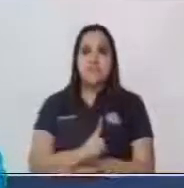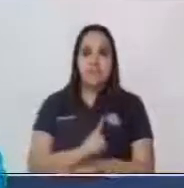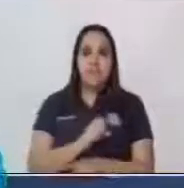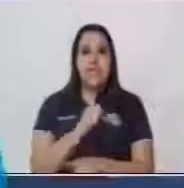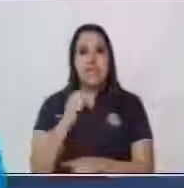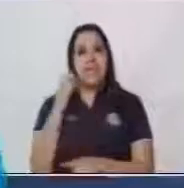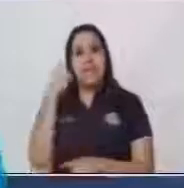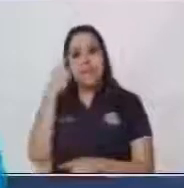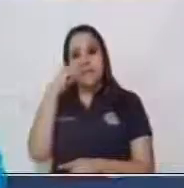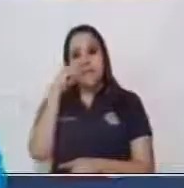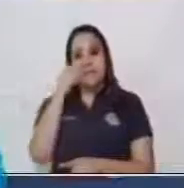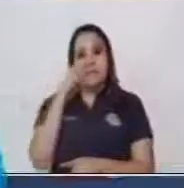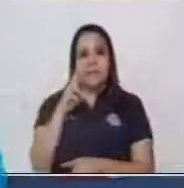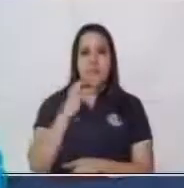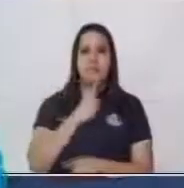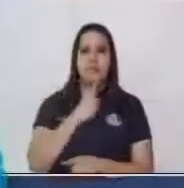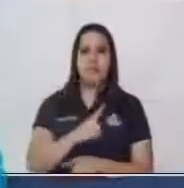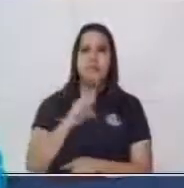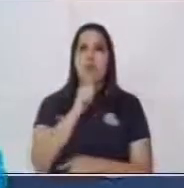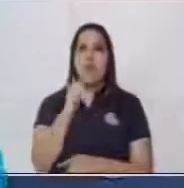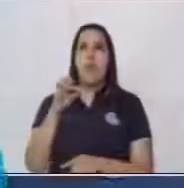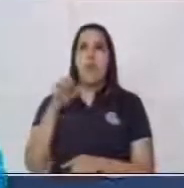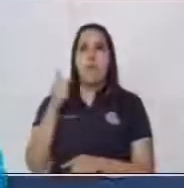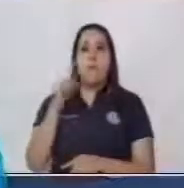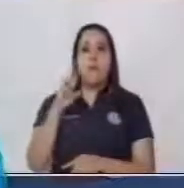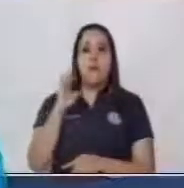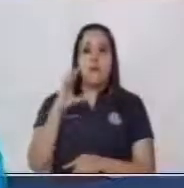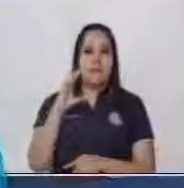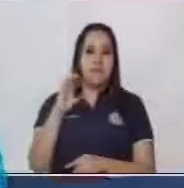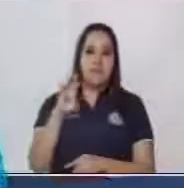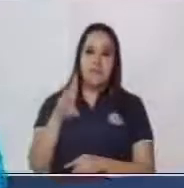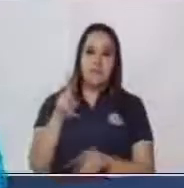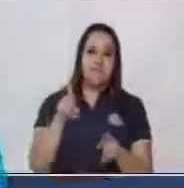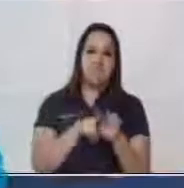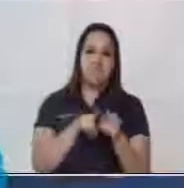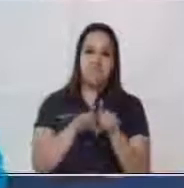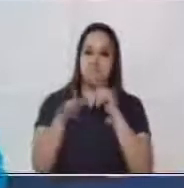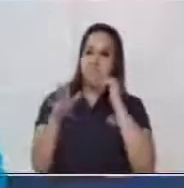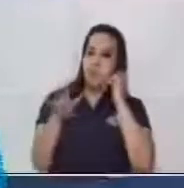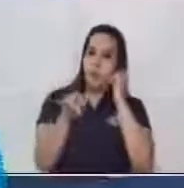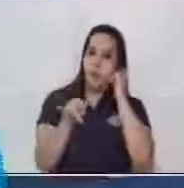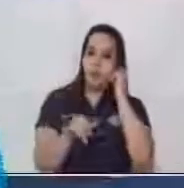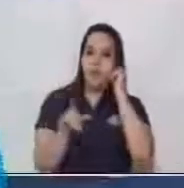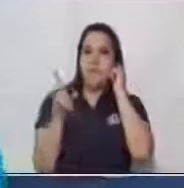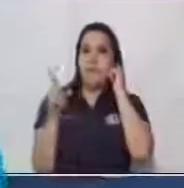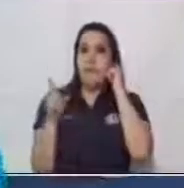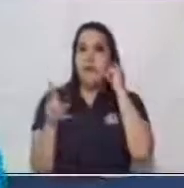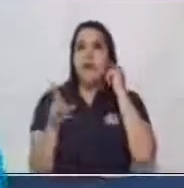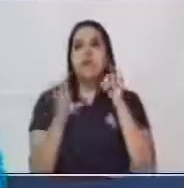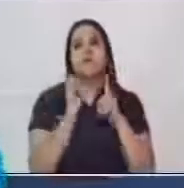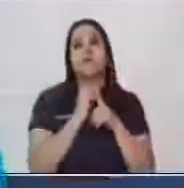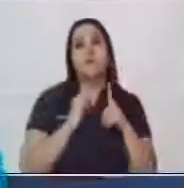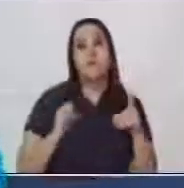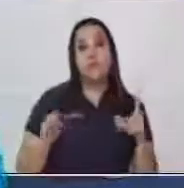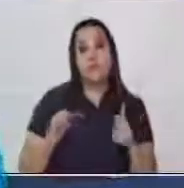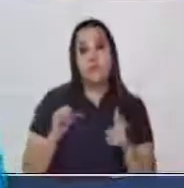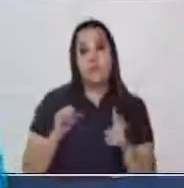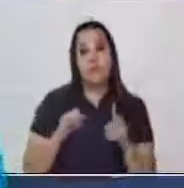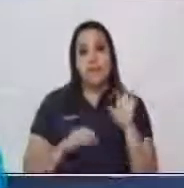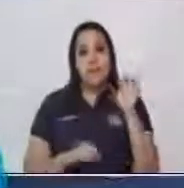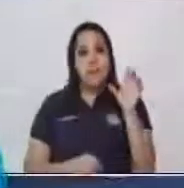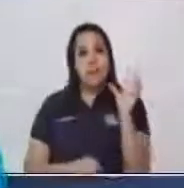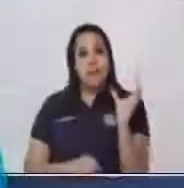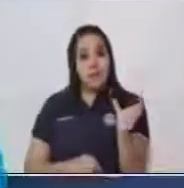parecer. Pero cuando tenemos o encontramos esas oraciones predicativas, corresponden a las que